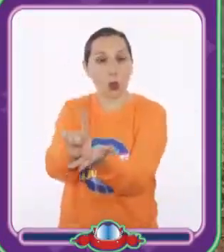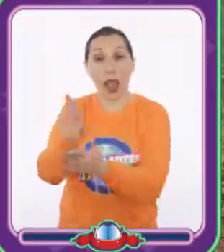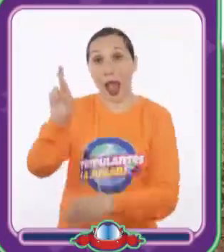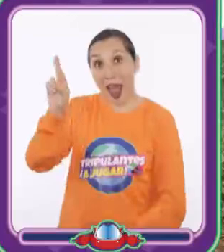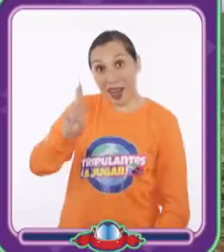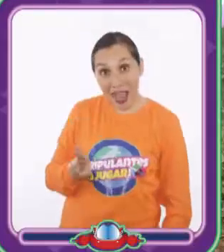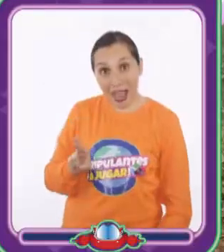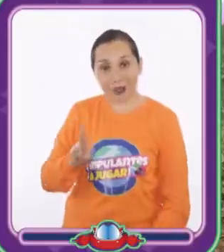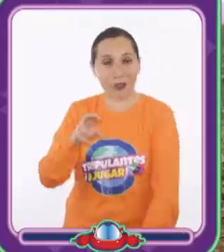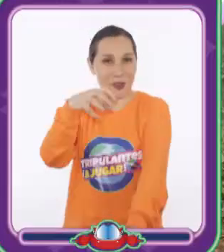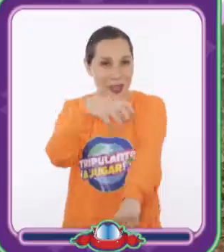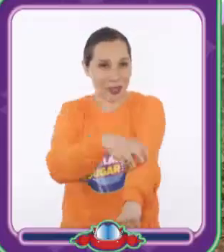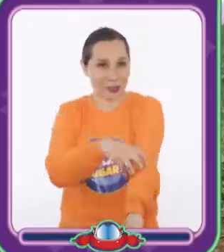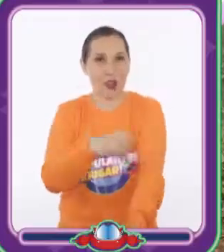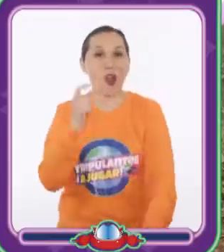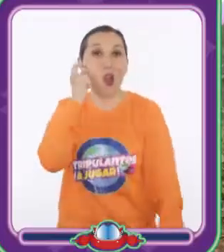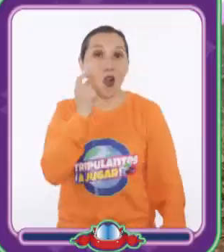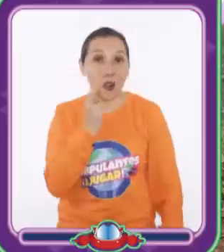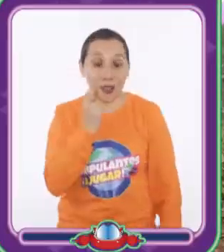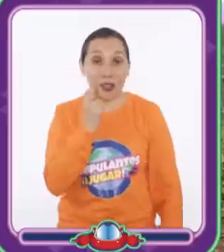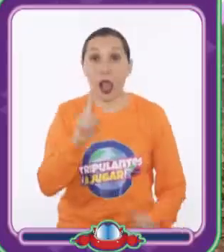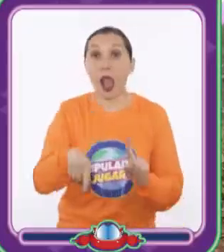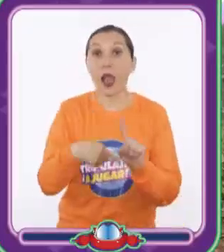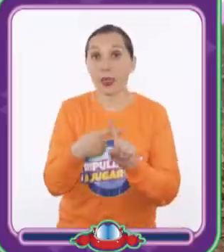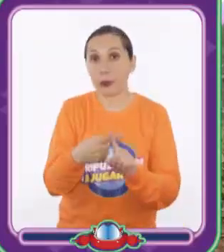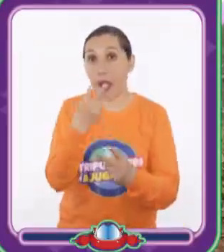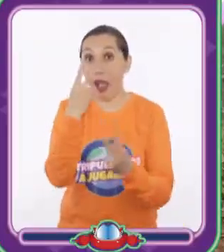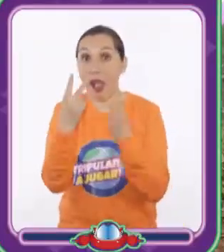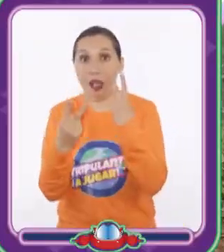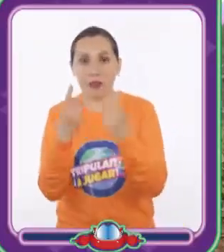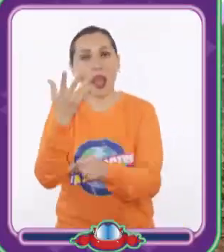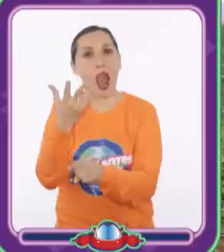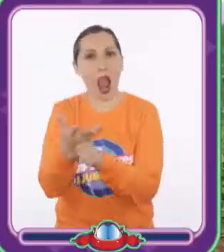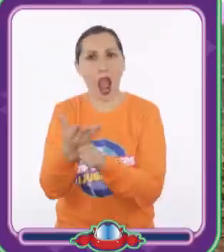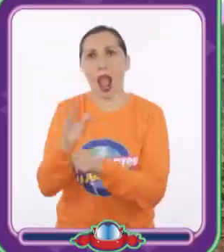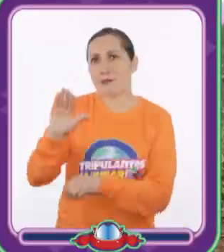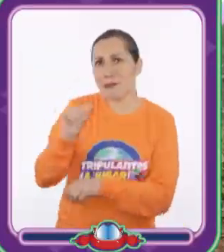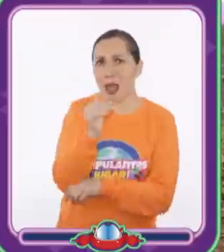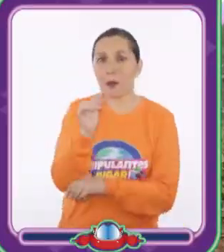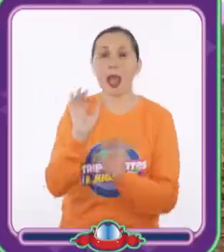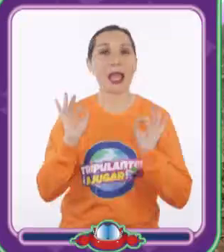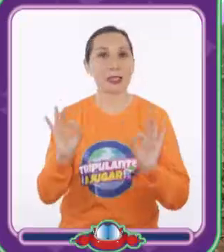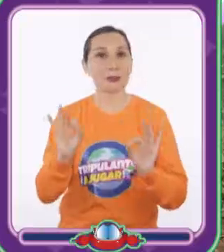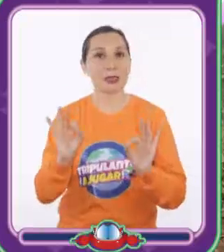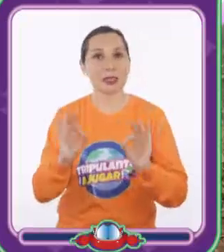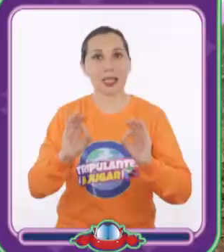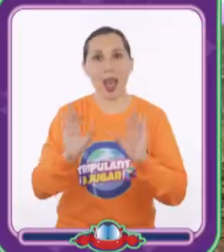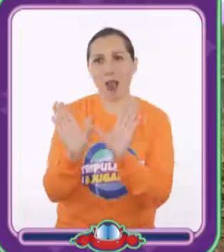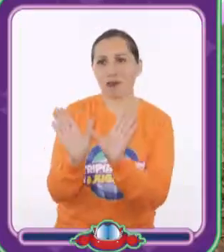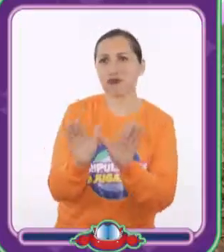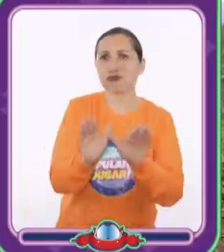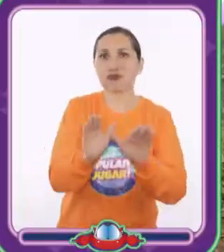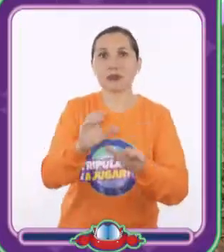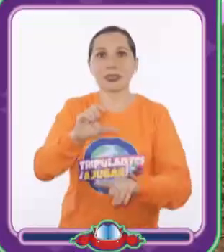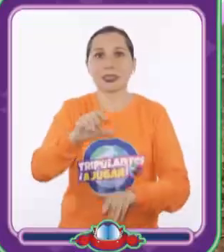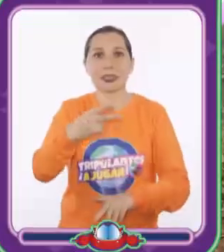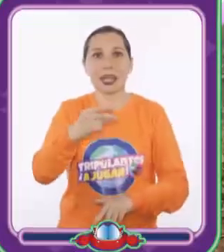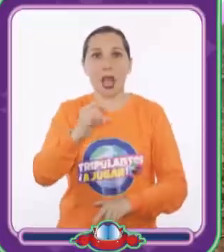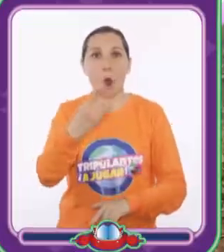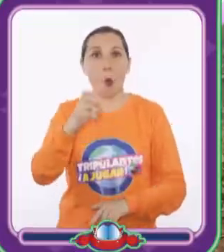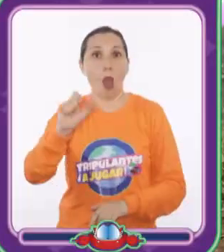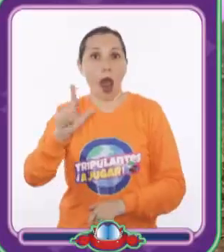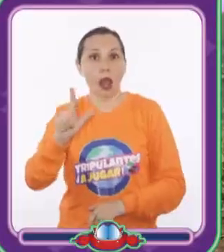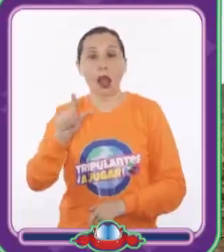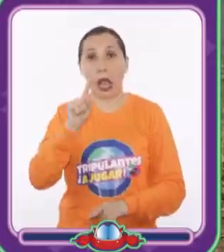destino, Drengo, en la región de O'Higgins. Y no solo eso, además vimos que existe una mariposa muy especial llamada mariposa del